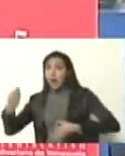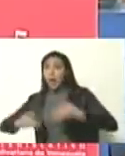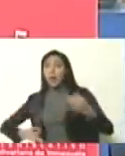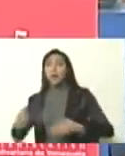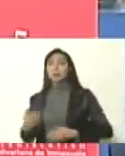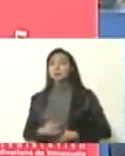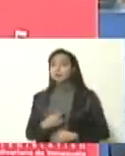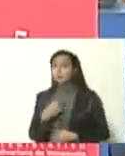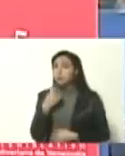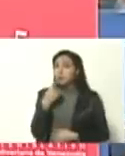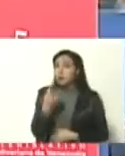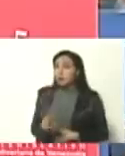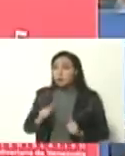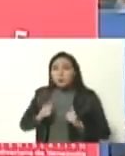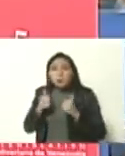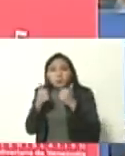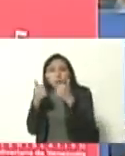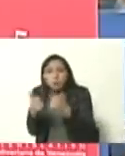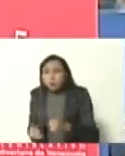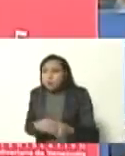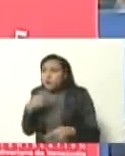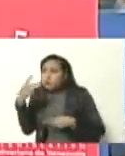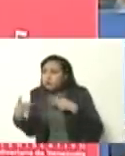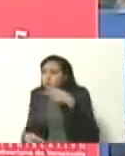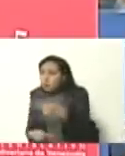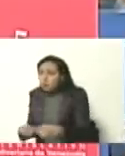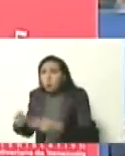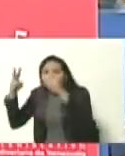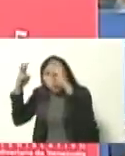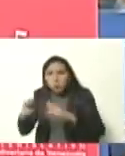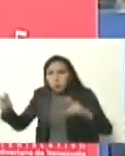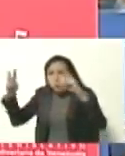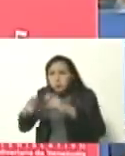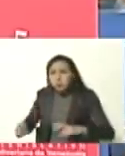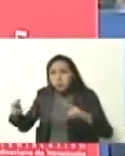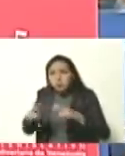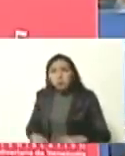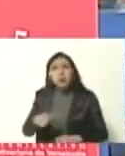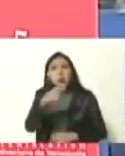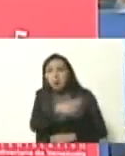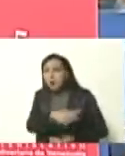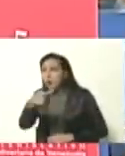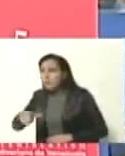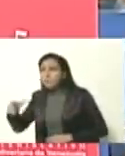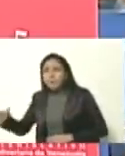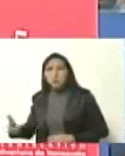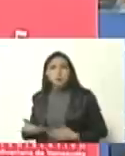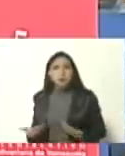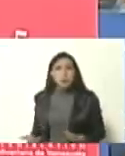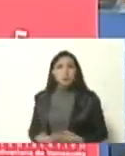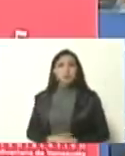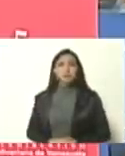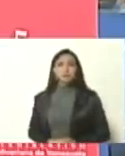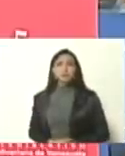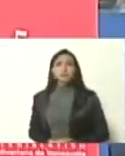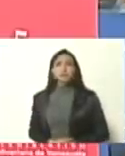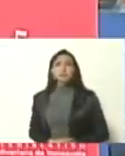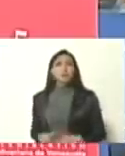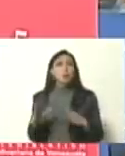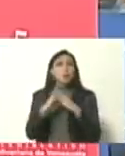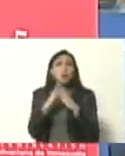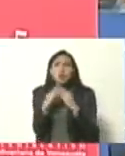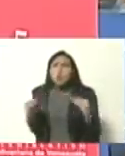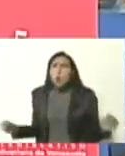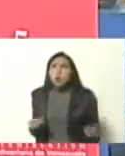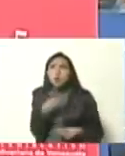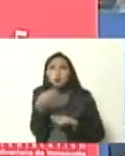Saab, inició un proceso judicial en contra de estos homicidas. Todo esto